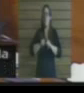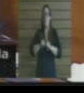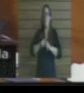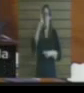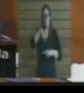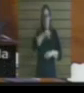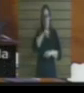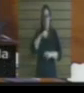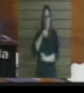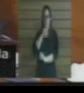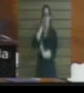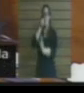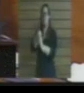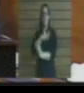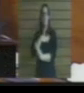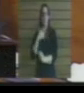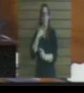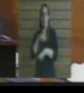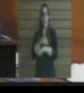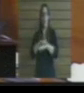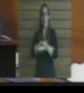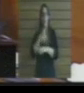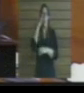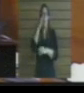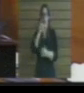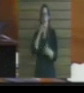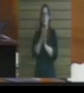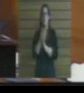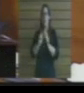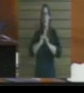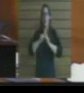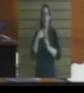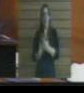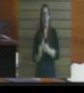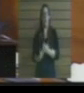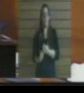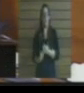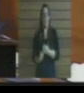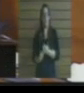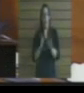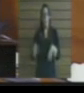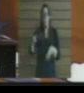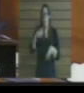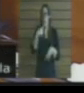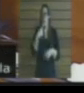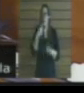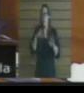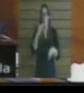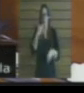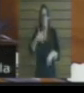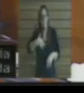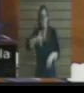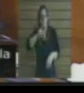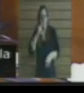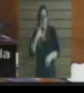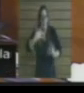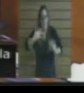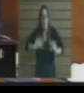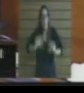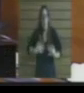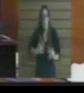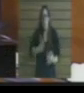propio grupo parlamentario, la comisión aquella, dijo que eso era un peligro. Y por lo tanto yo creo que por parte del gobierno de Navarra habrá que tomar alguna